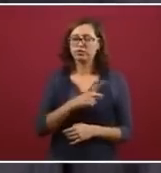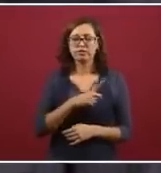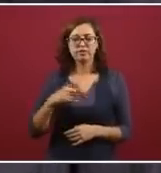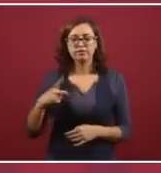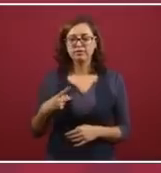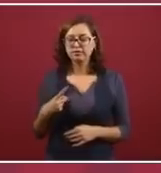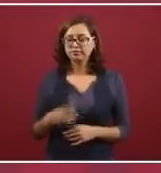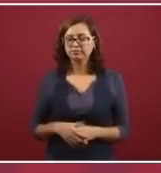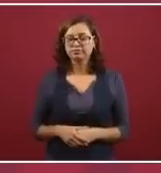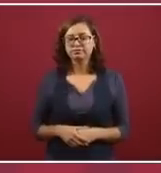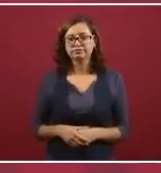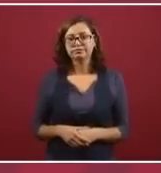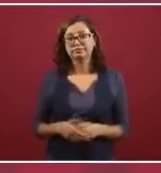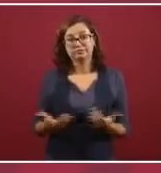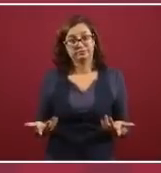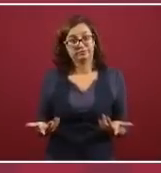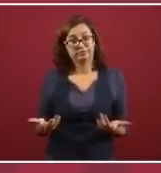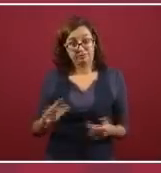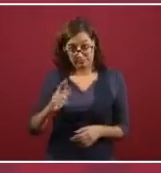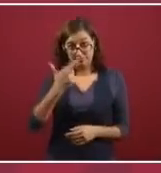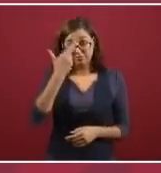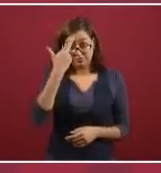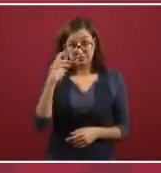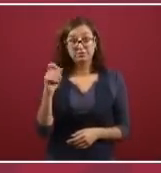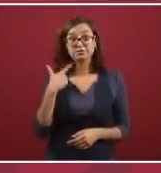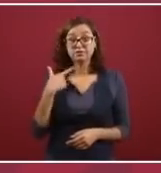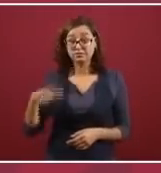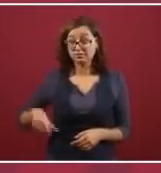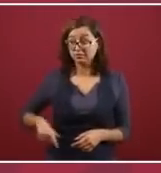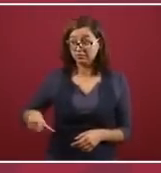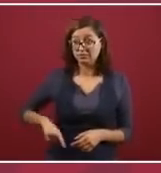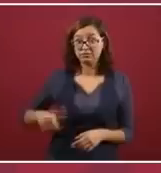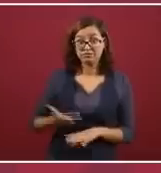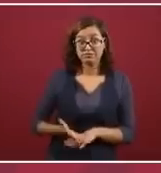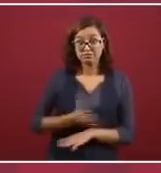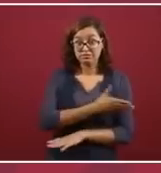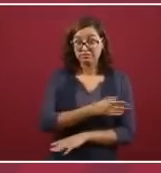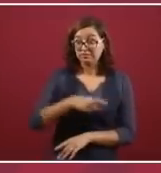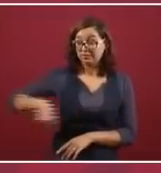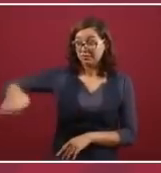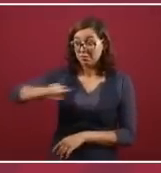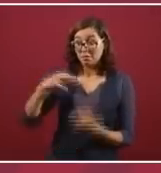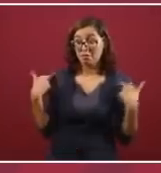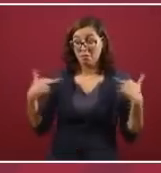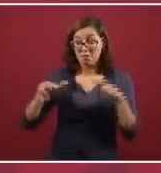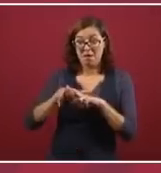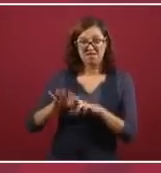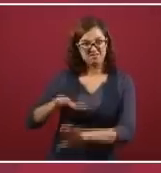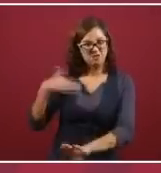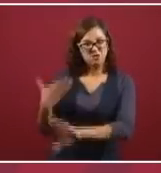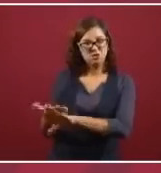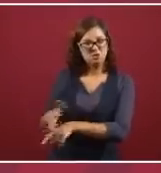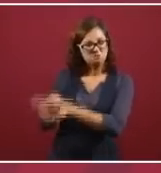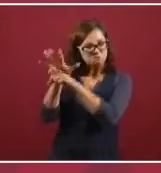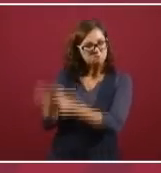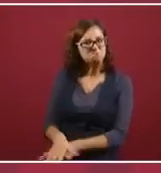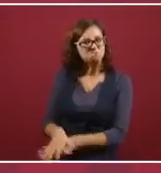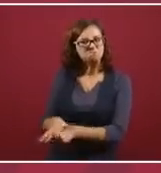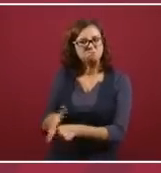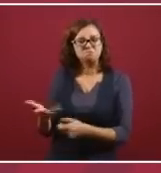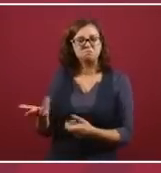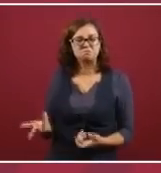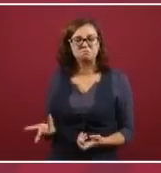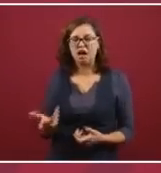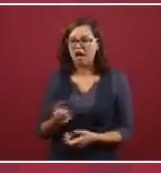Esto que hicieron con los maestros para someterlos, para que se impusiera la mal